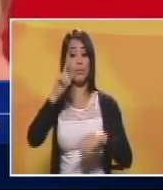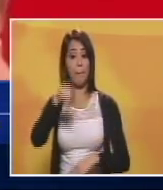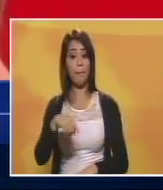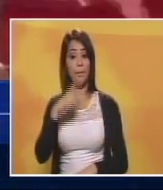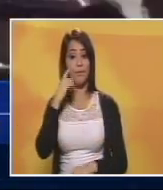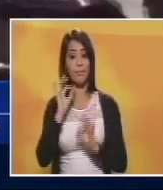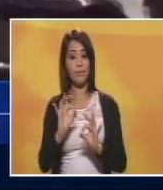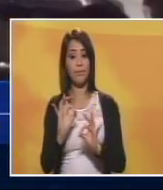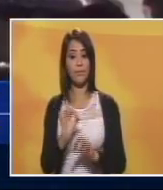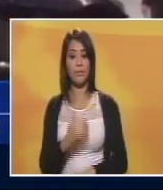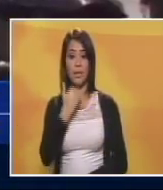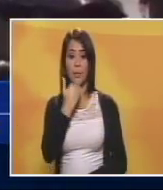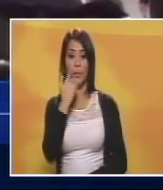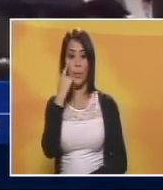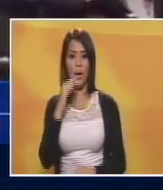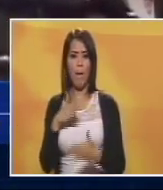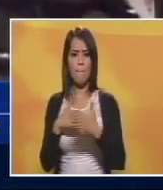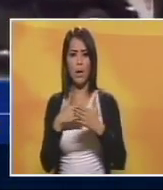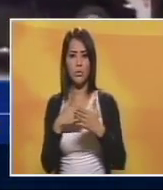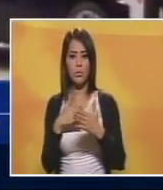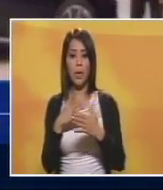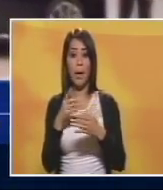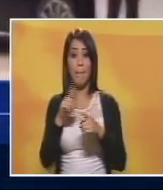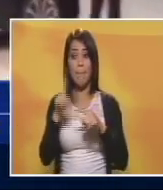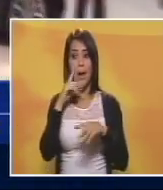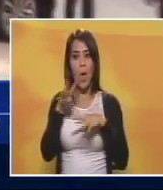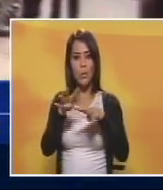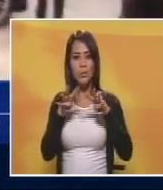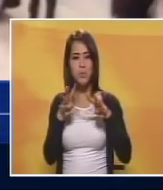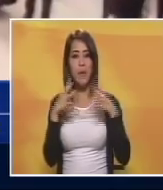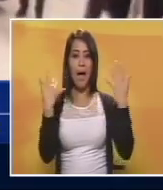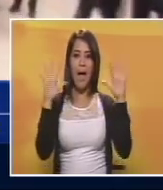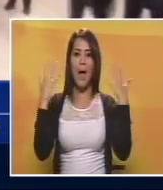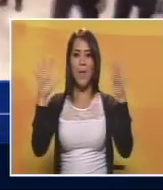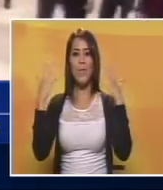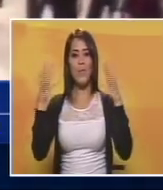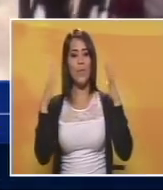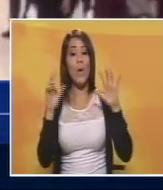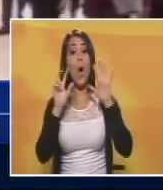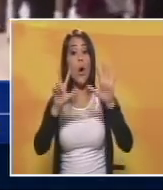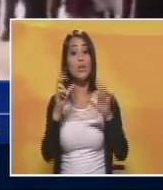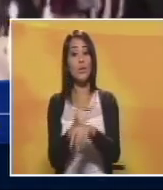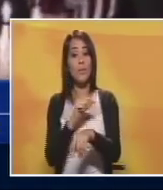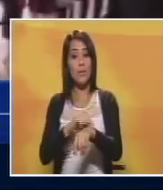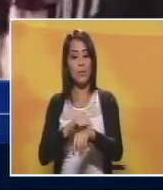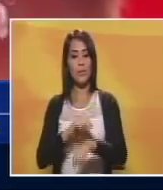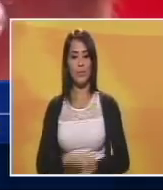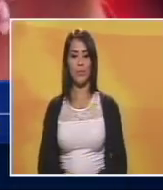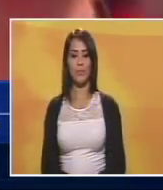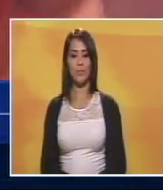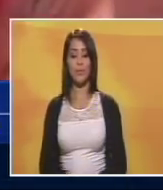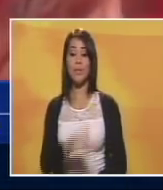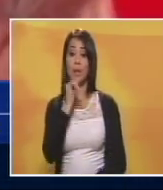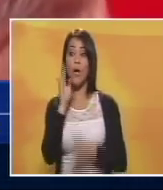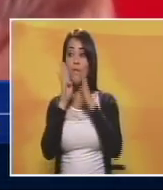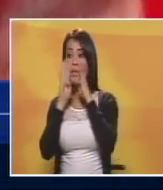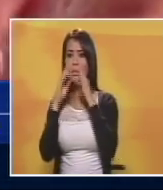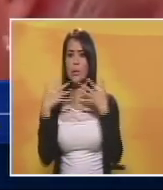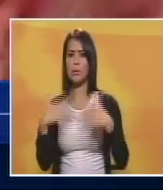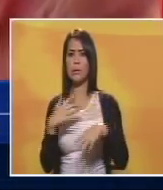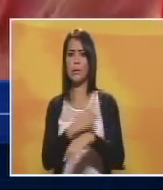de Venecia con su brillante interpretación de A Star is Born, un remake del clásico de los años 30. El estreno estuvo acompañado de